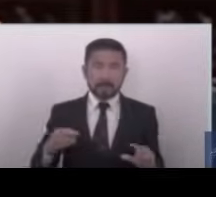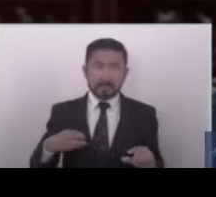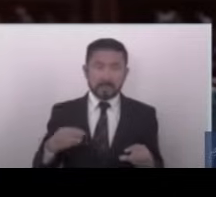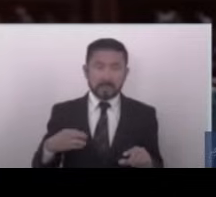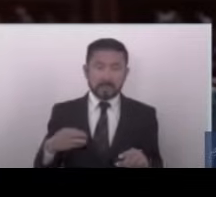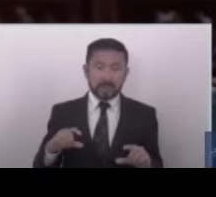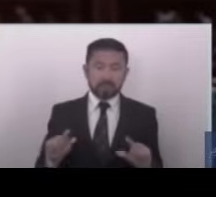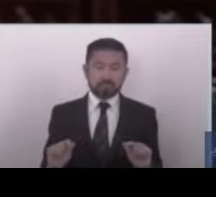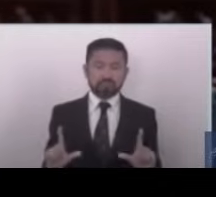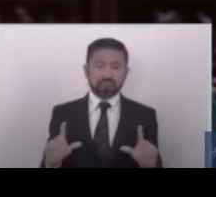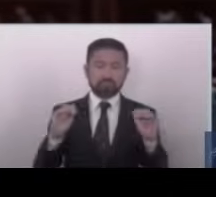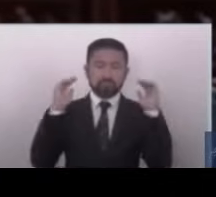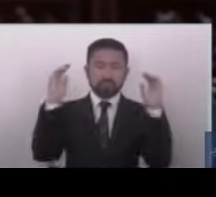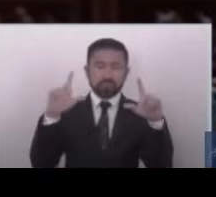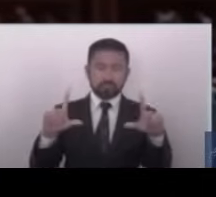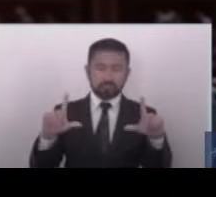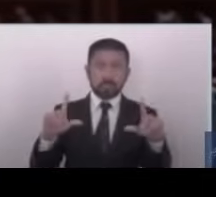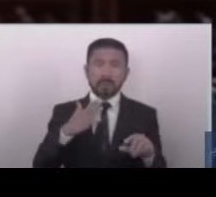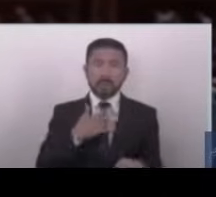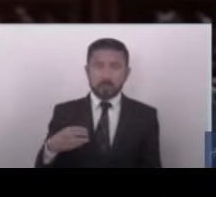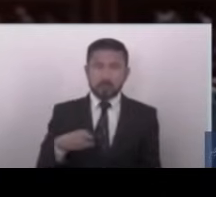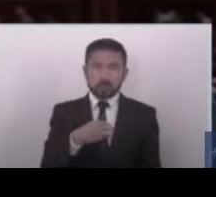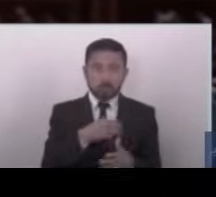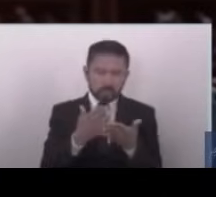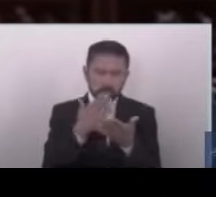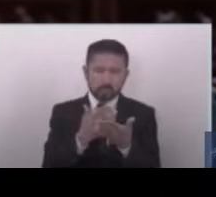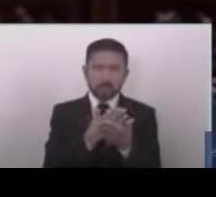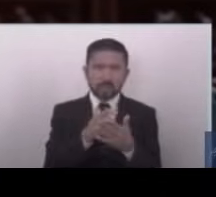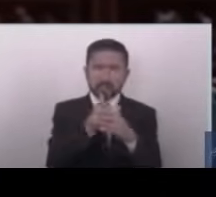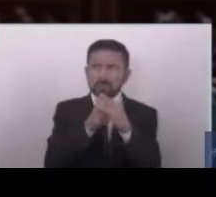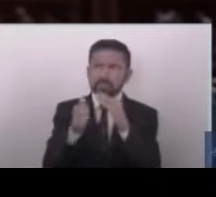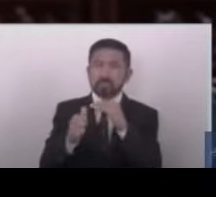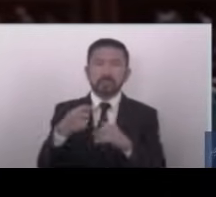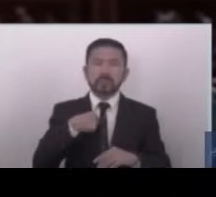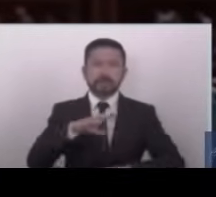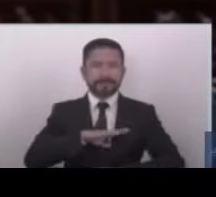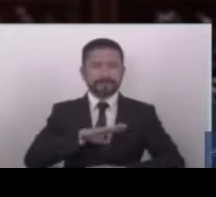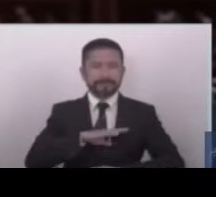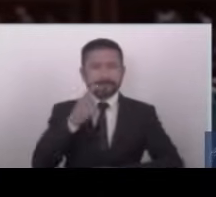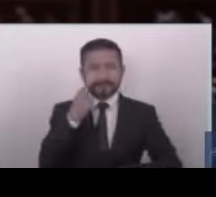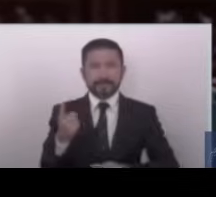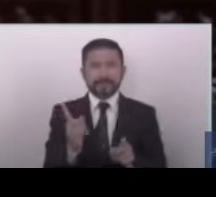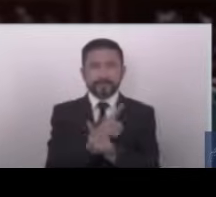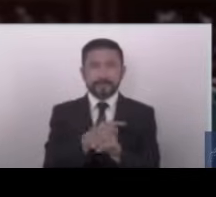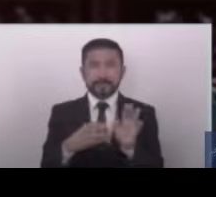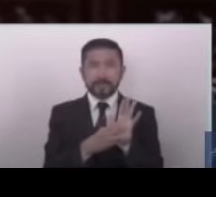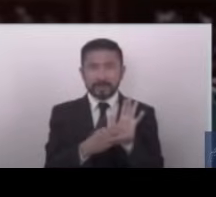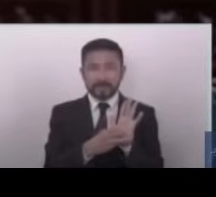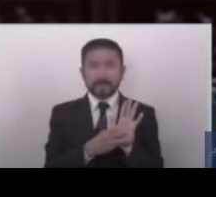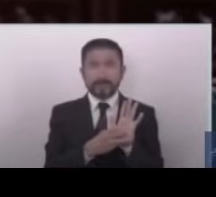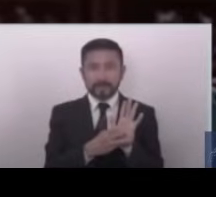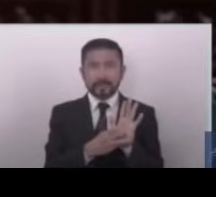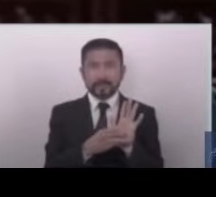puedo ver esos cambios en los datos a lo largo del tiempo y realmente es algo que me llena de mucha satisfacción y los datos realmente hablan